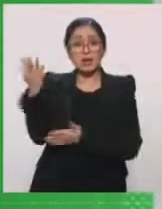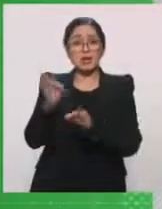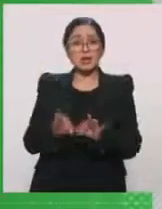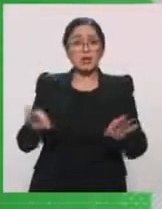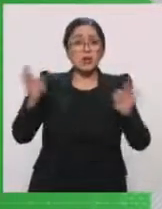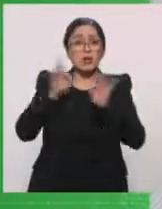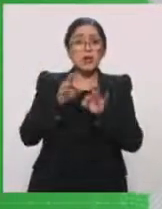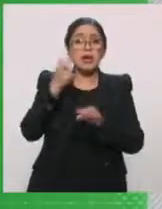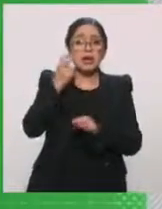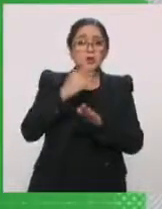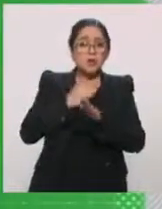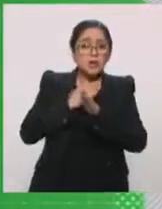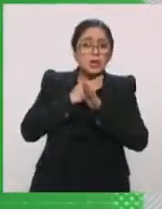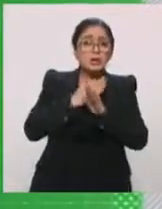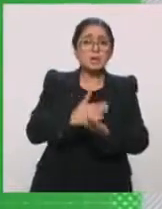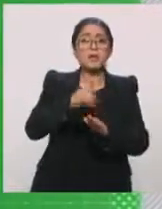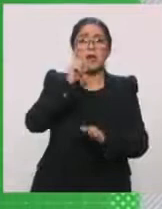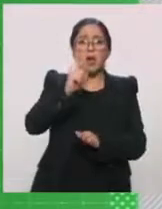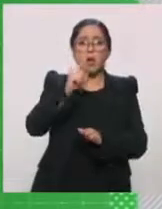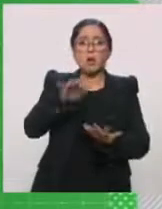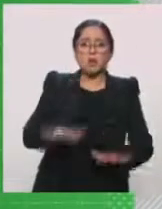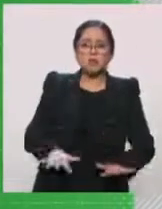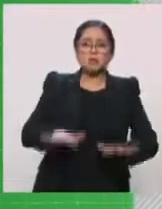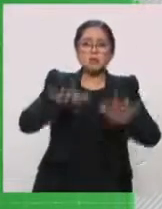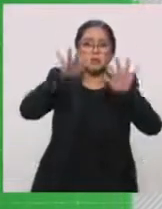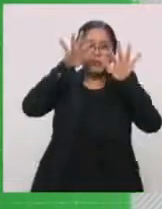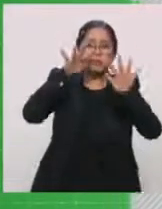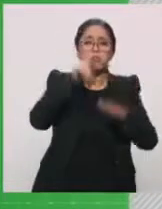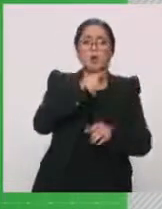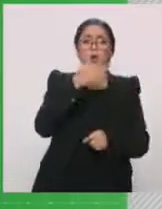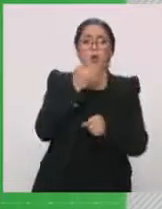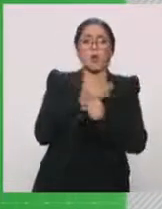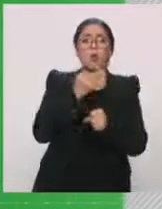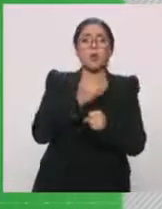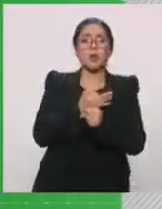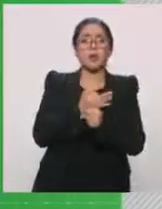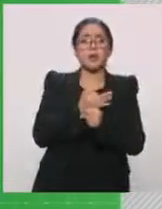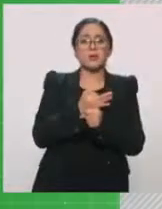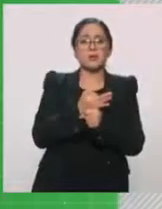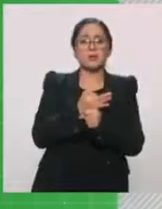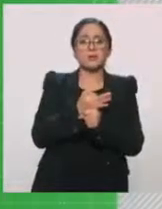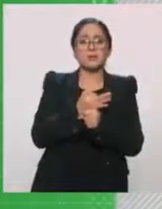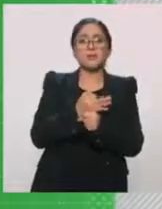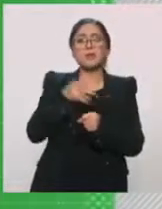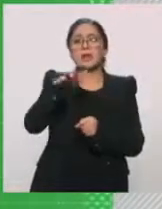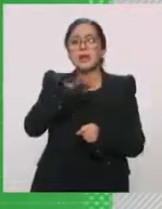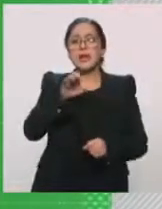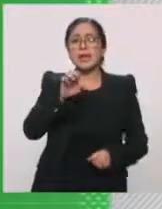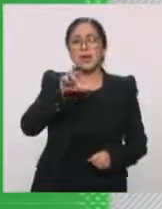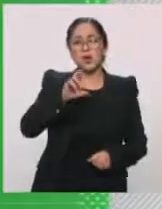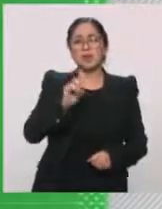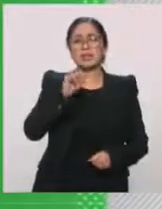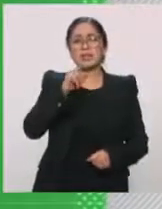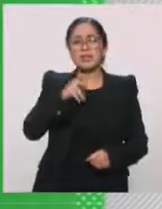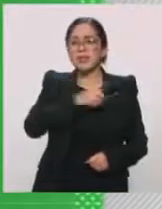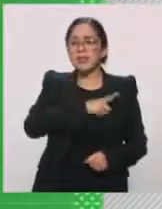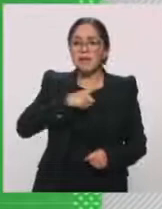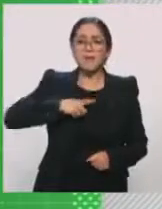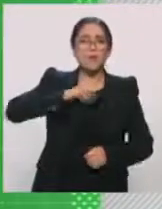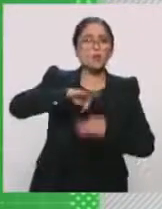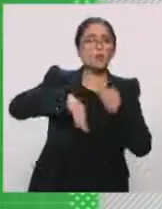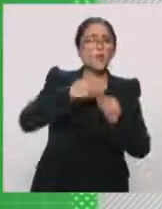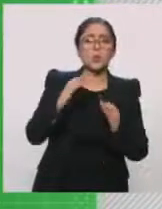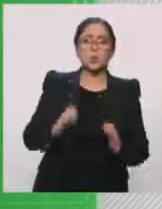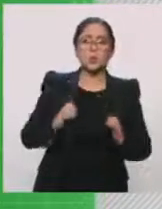inundaciones, en fin, nos proveen muchos servicios estos estos ecosistemas y hay que cuidarlos. De ahí